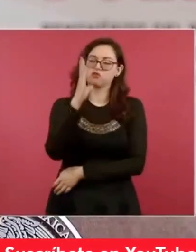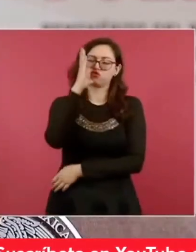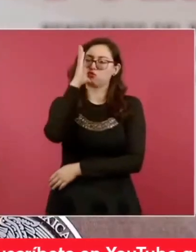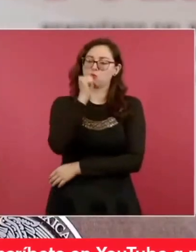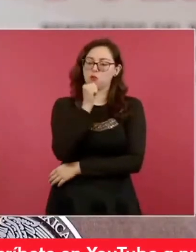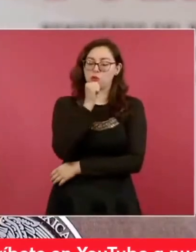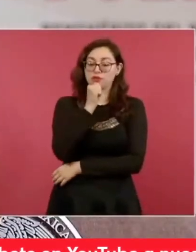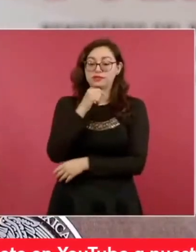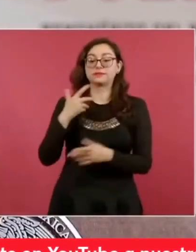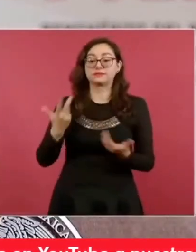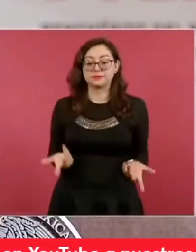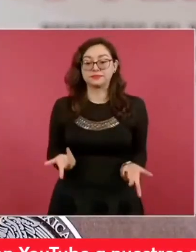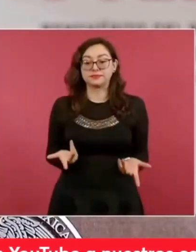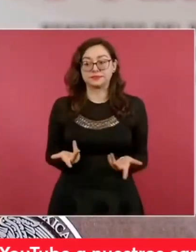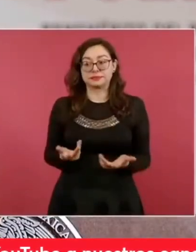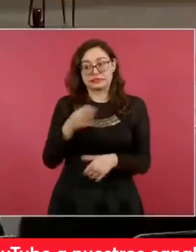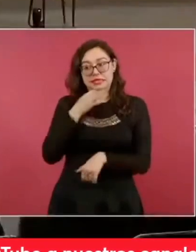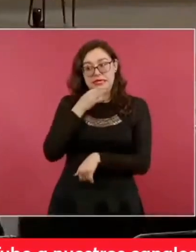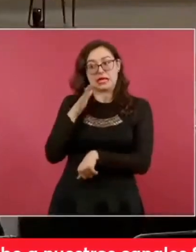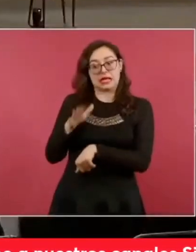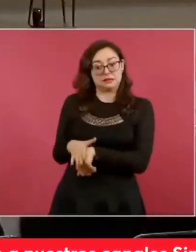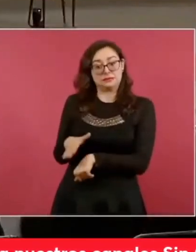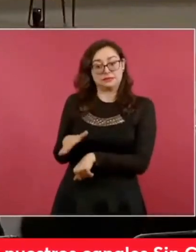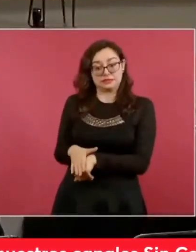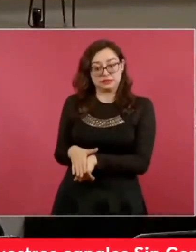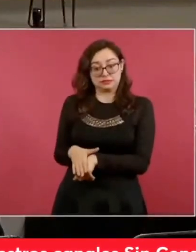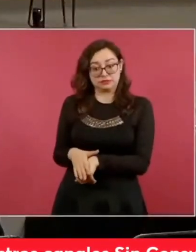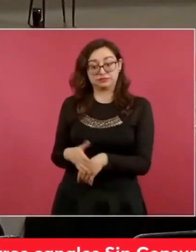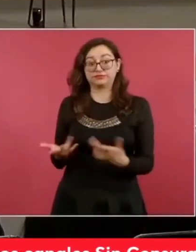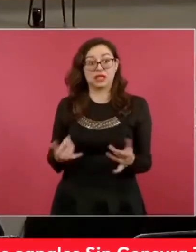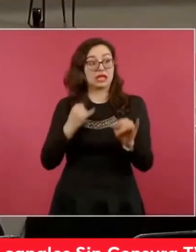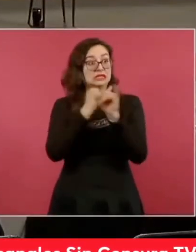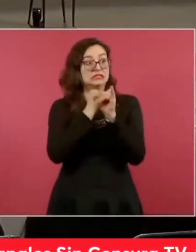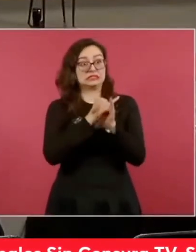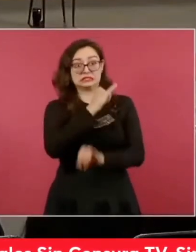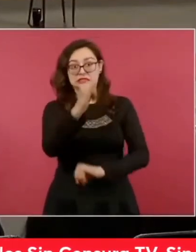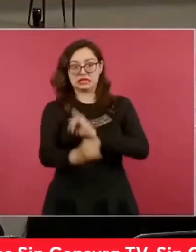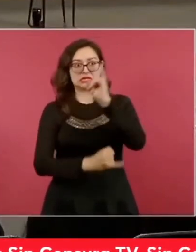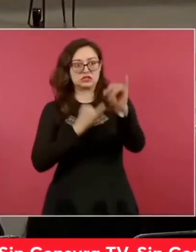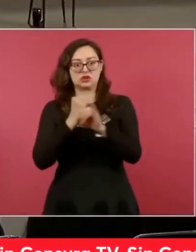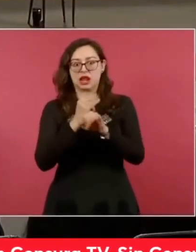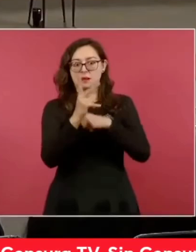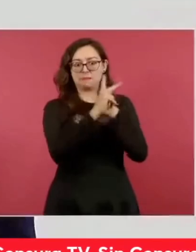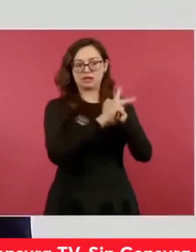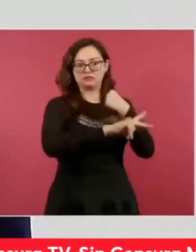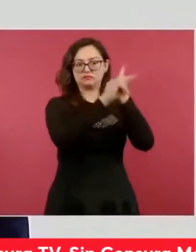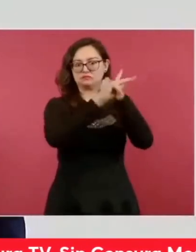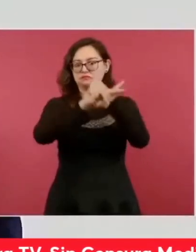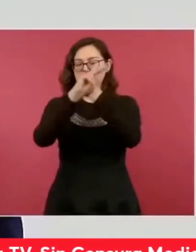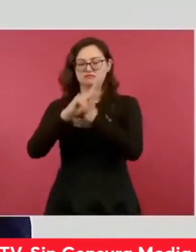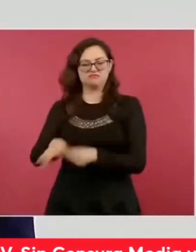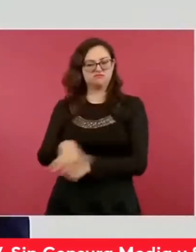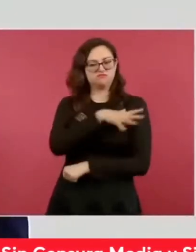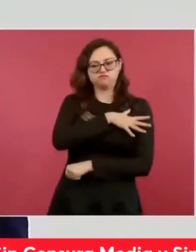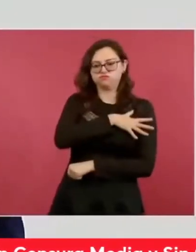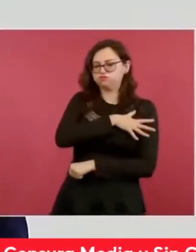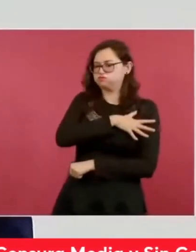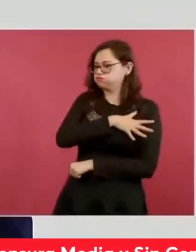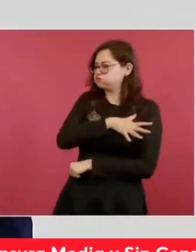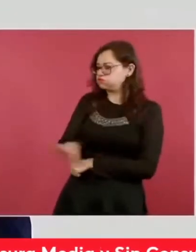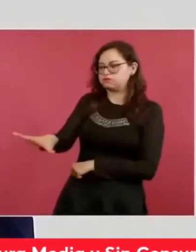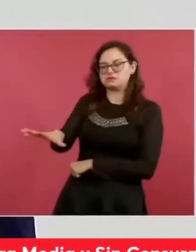un comunicado tras el ataque. La condena internacional frente a este hecho